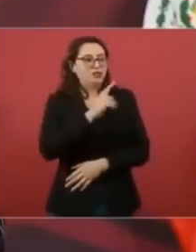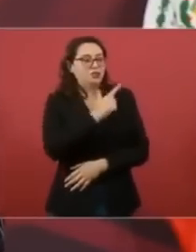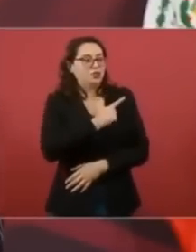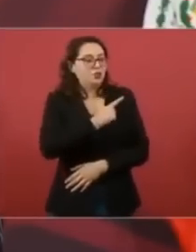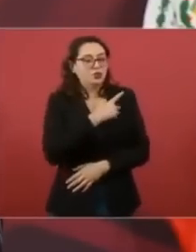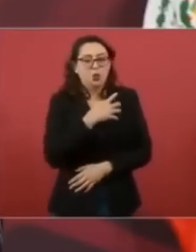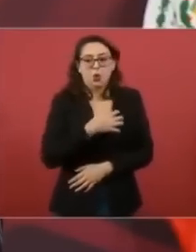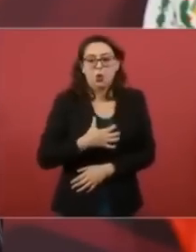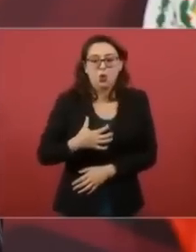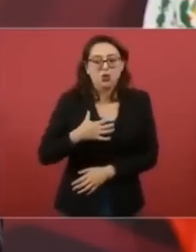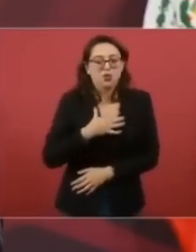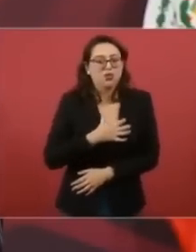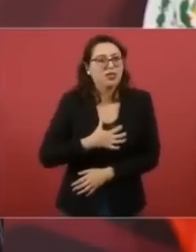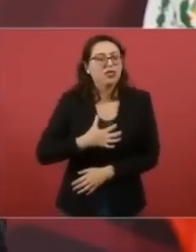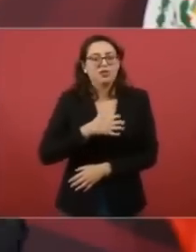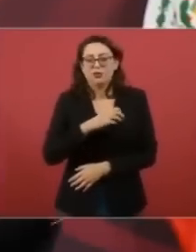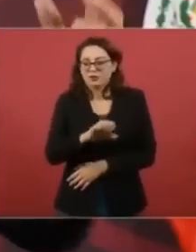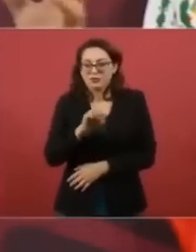abogados,